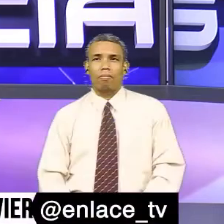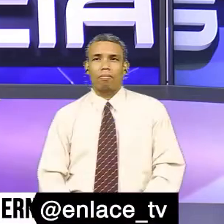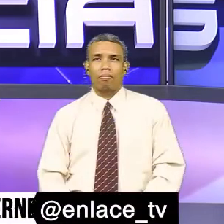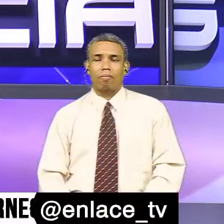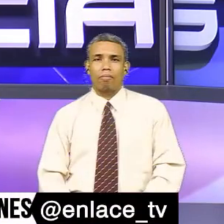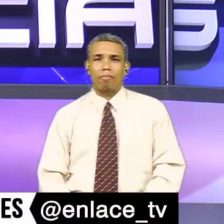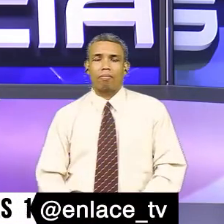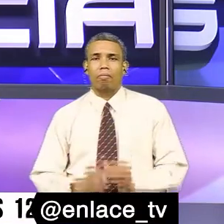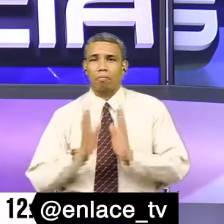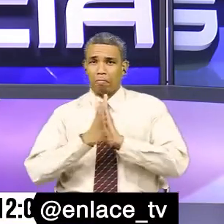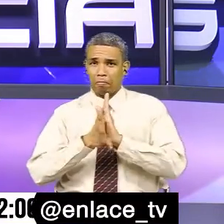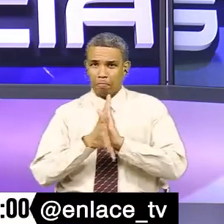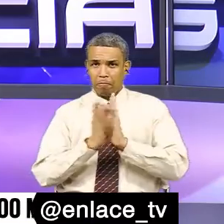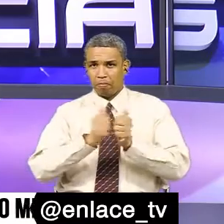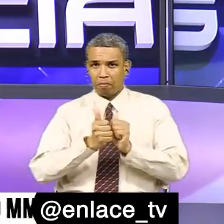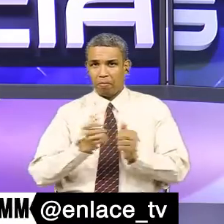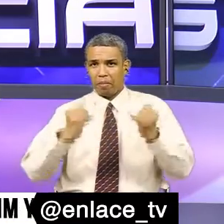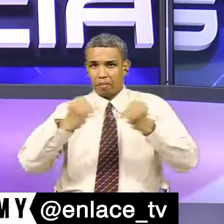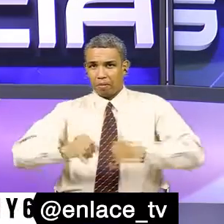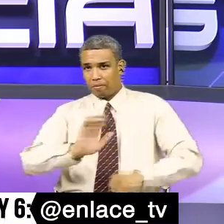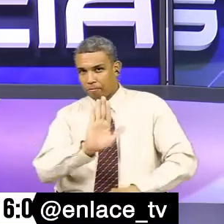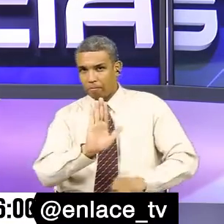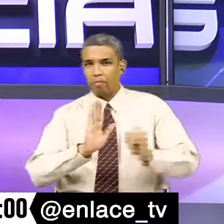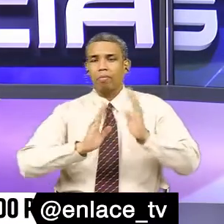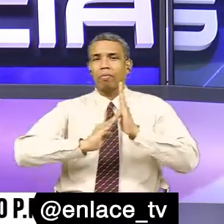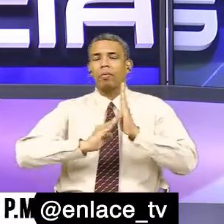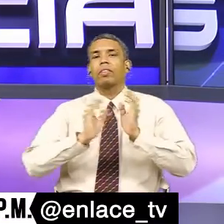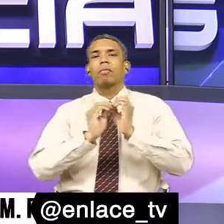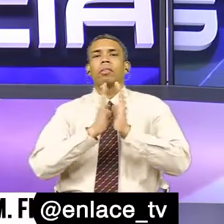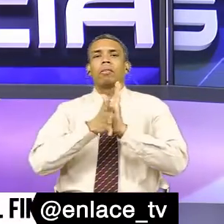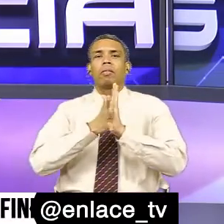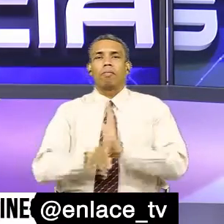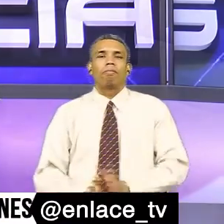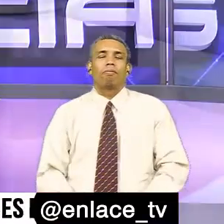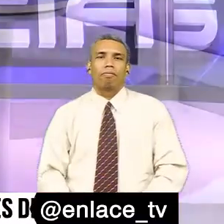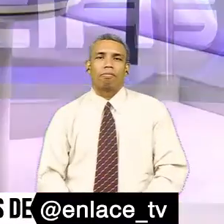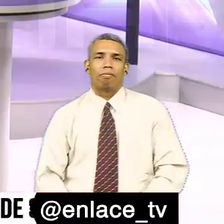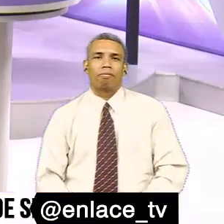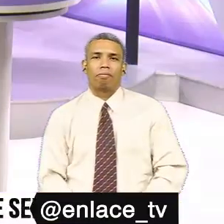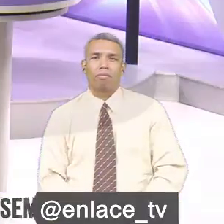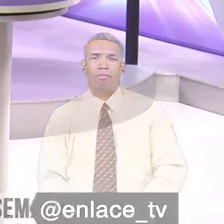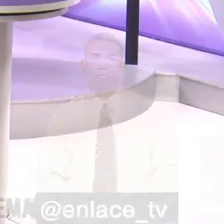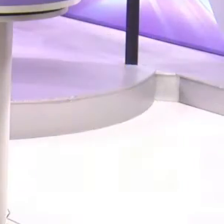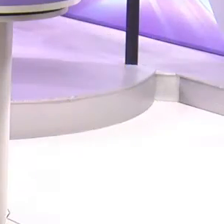Es por el momento todo en deportes, hacemos una pausa, ya regresamos a Enlace Noticias.